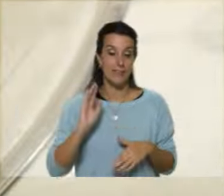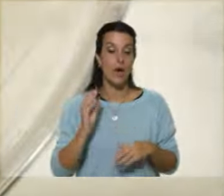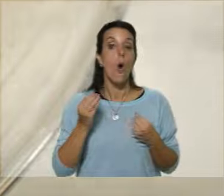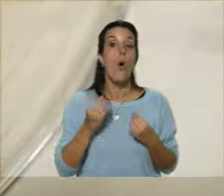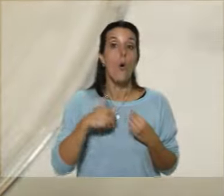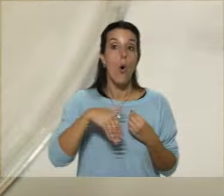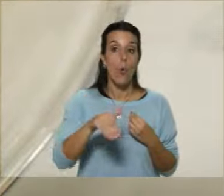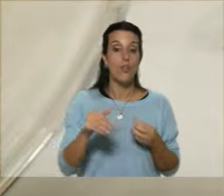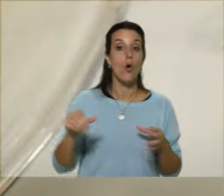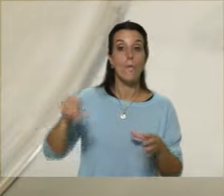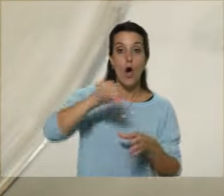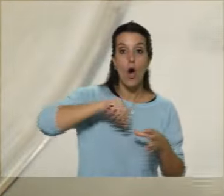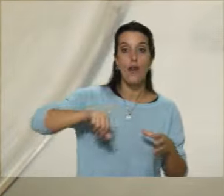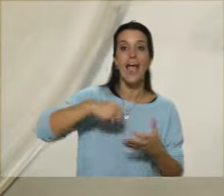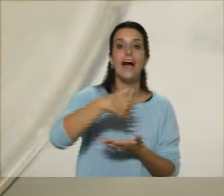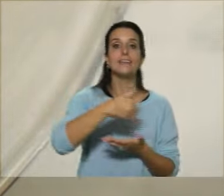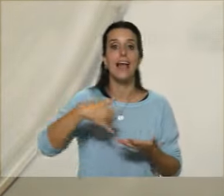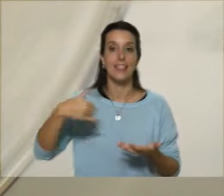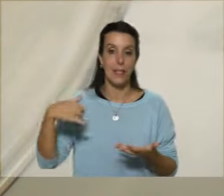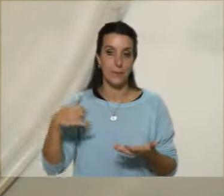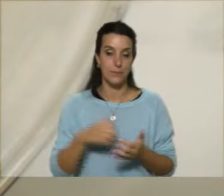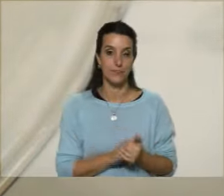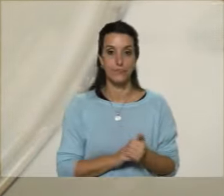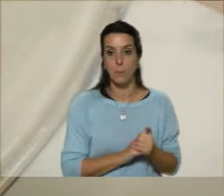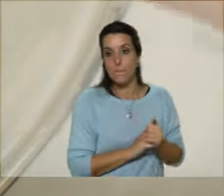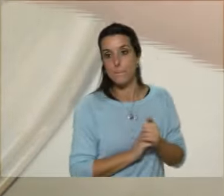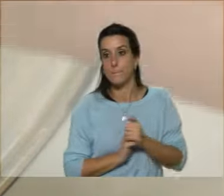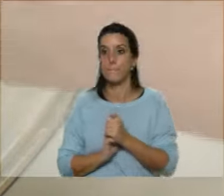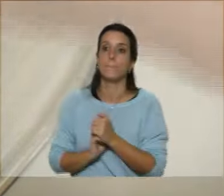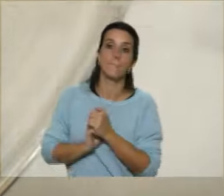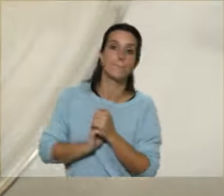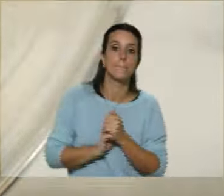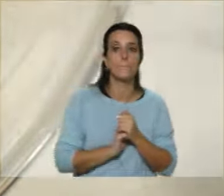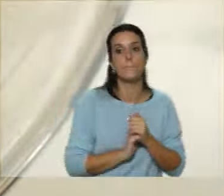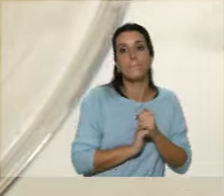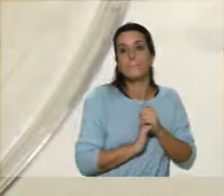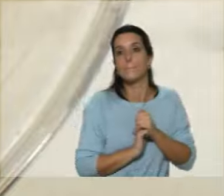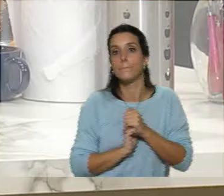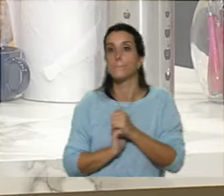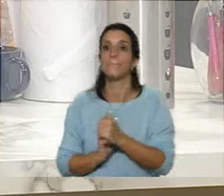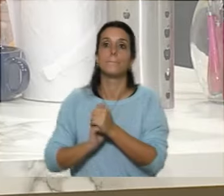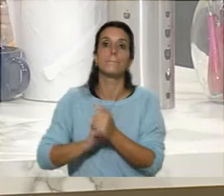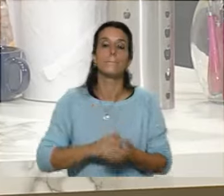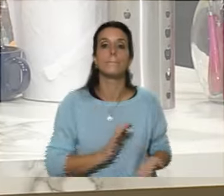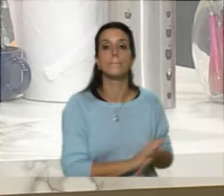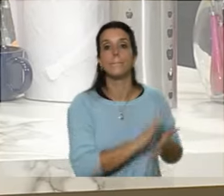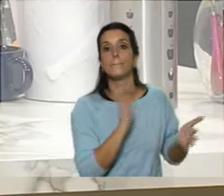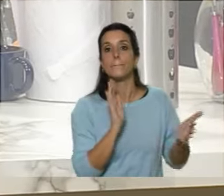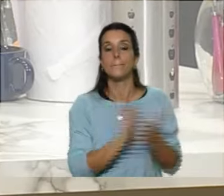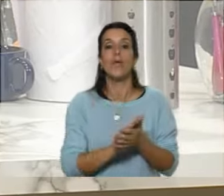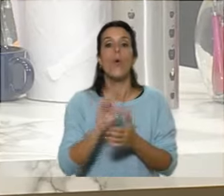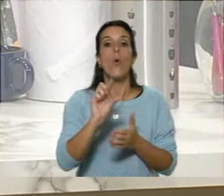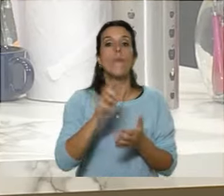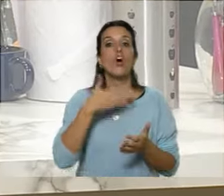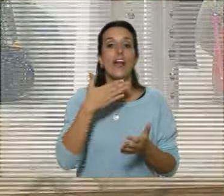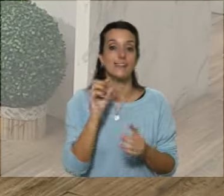Cuando está así le vamos a ir agregando el aceite. No me gusta. Ahí vamos. Es poquito, viste que es poquito de materia grasa